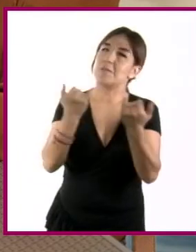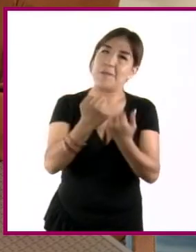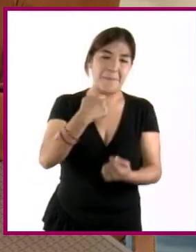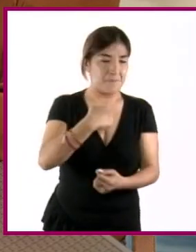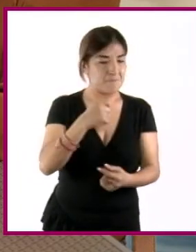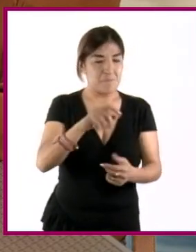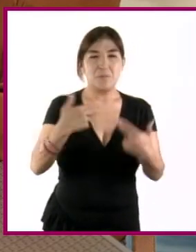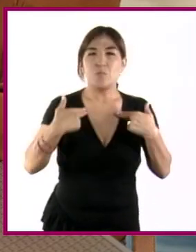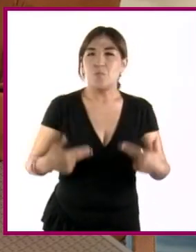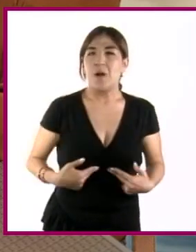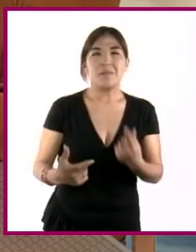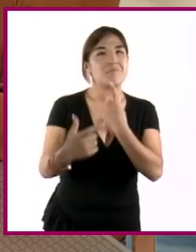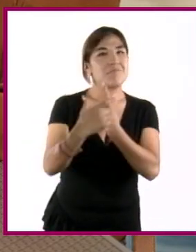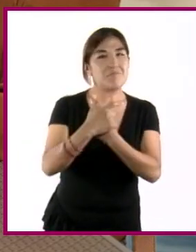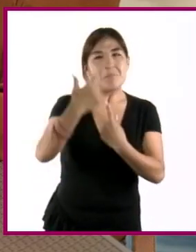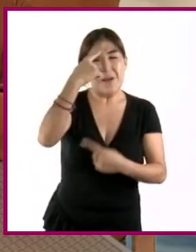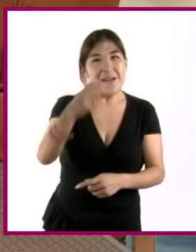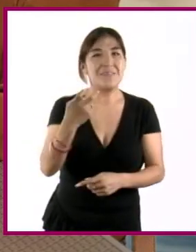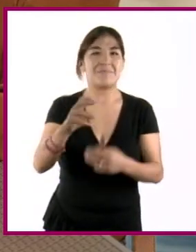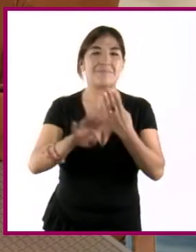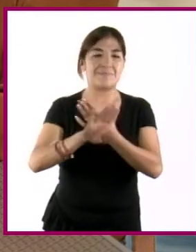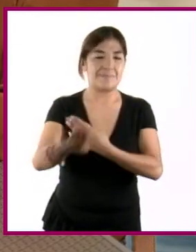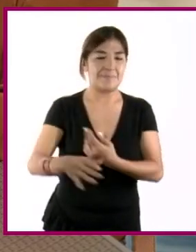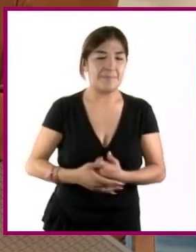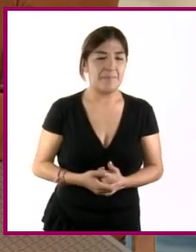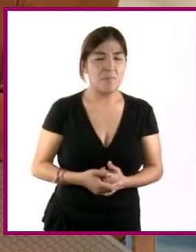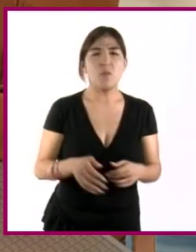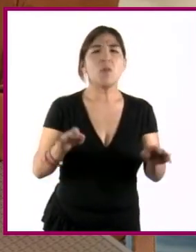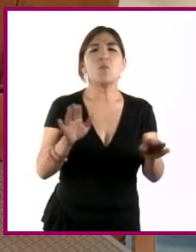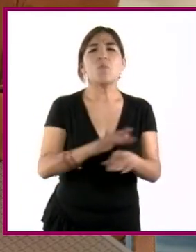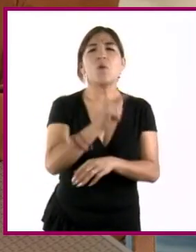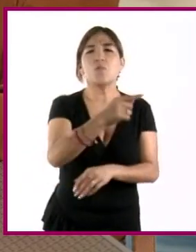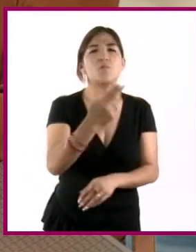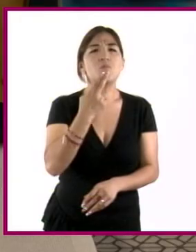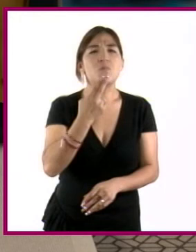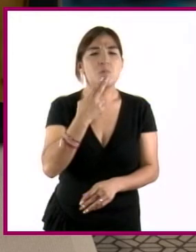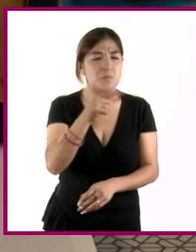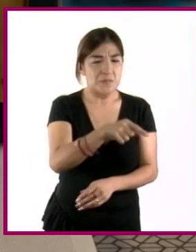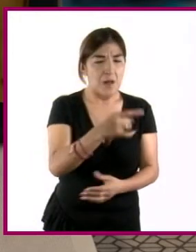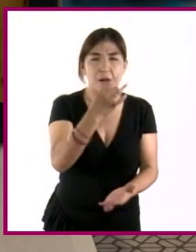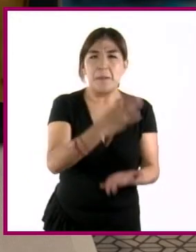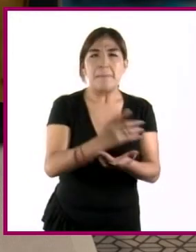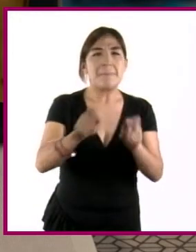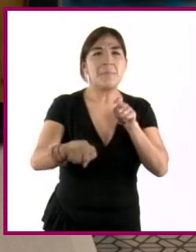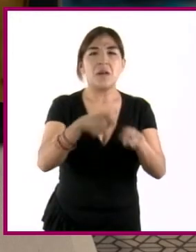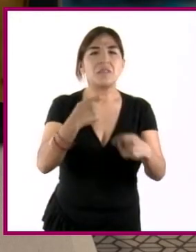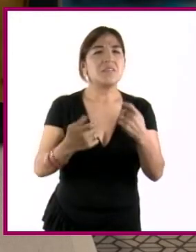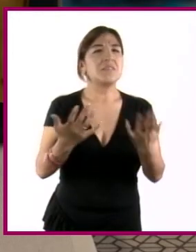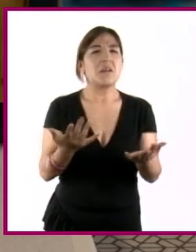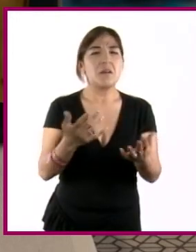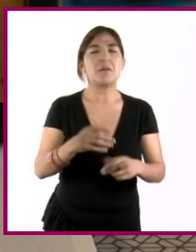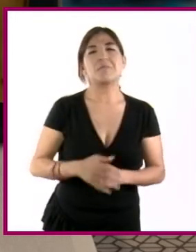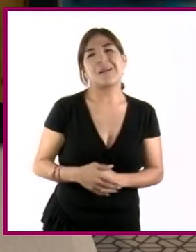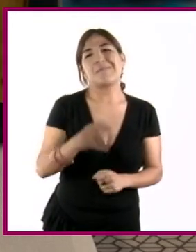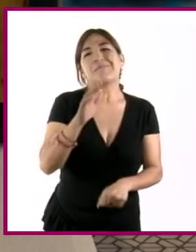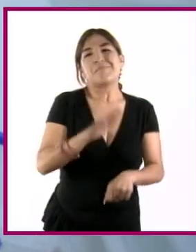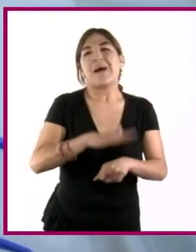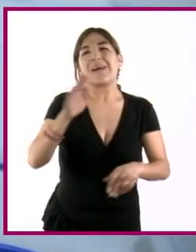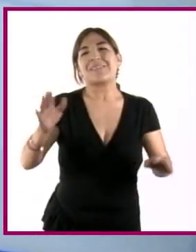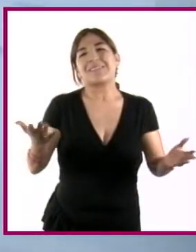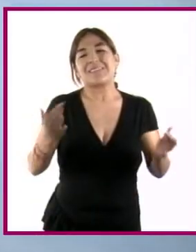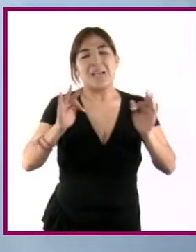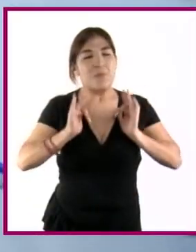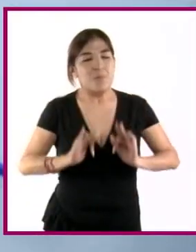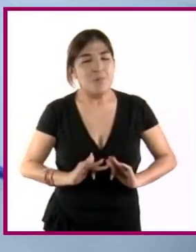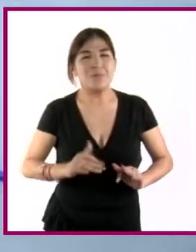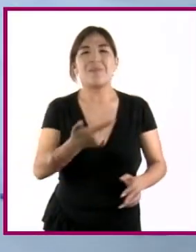¿por qué empezamos a saturarnos de los plásticos de un solo uso? Los usamos porque son cómodos y son convenientes.